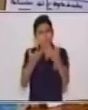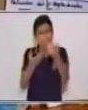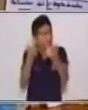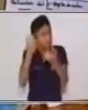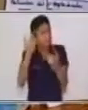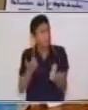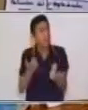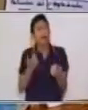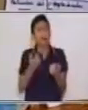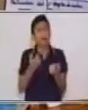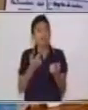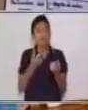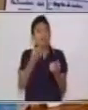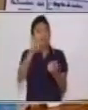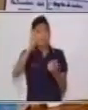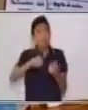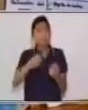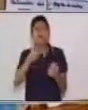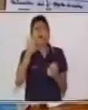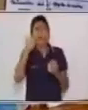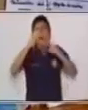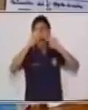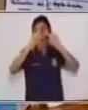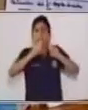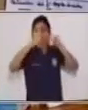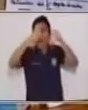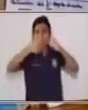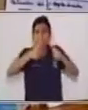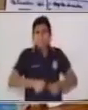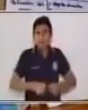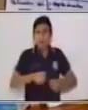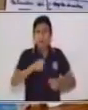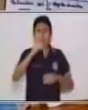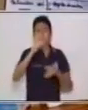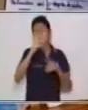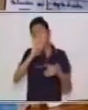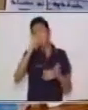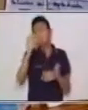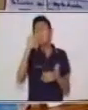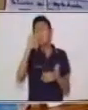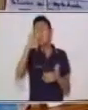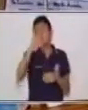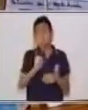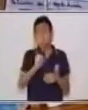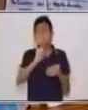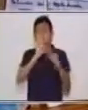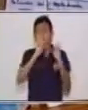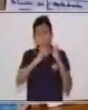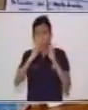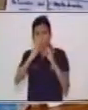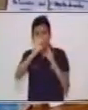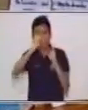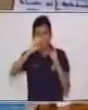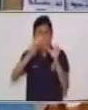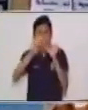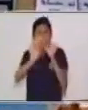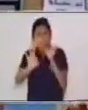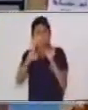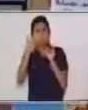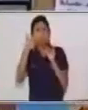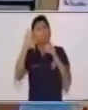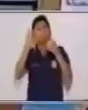el análisis de la microestructura de la oración simple. Quiero que me acompañen entonces a realizar